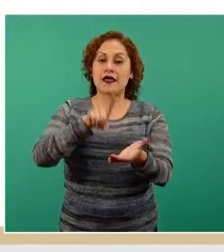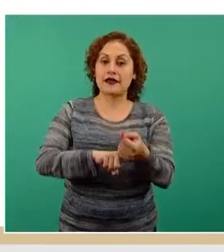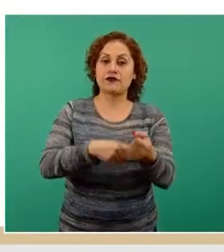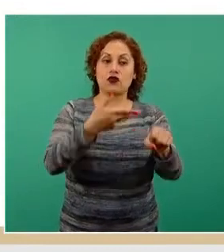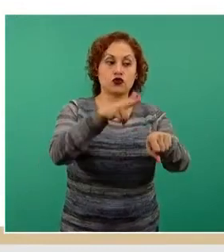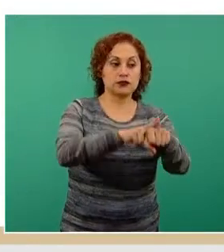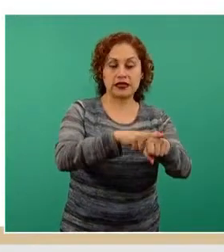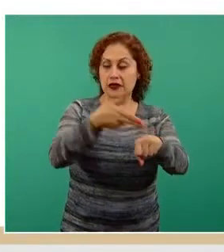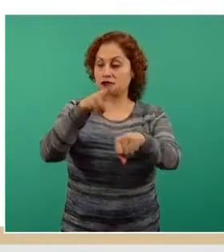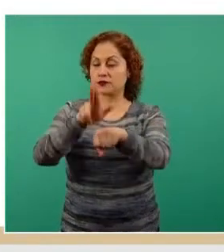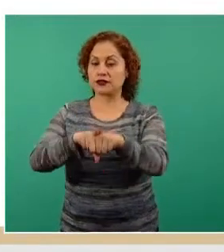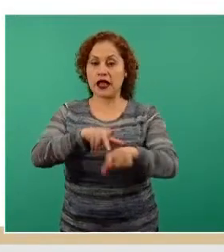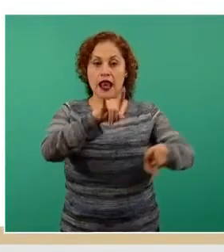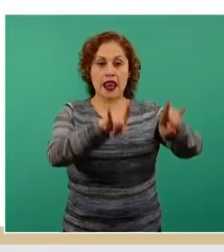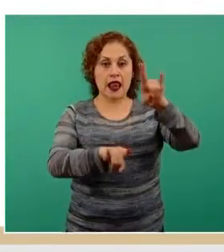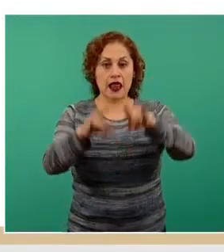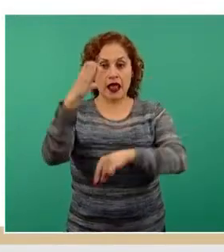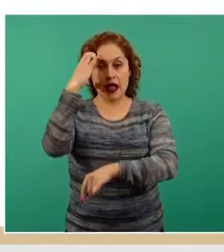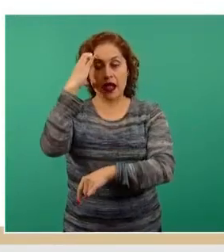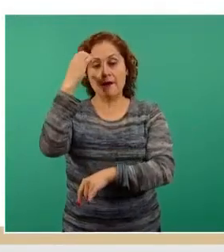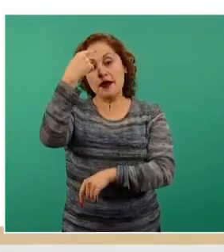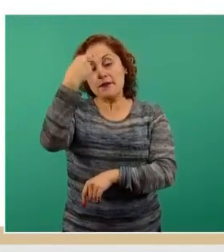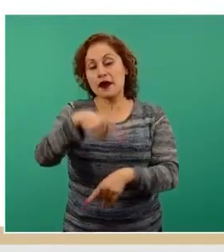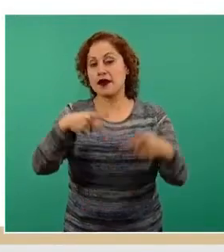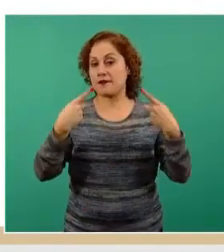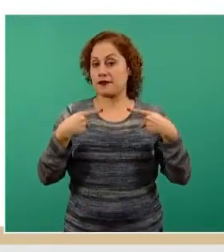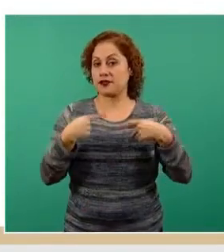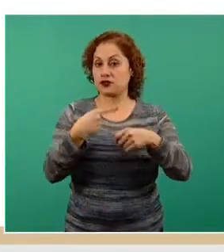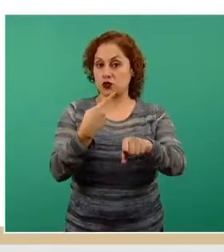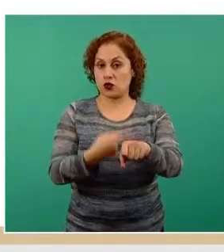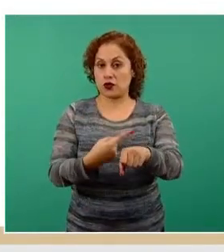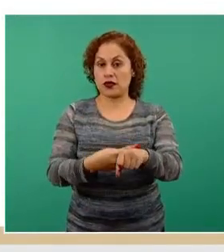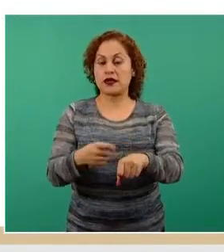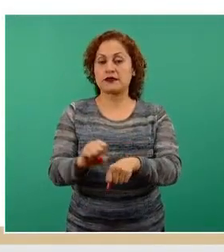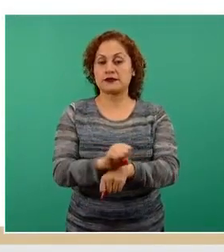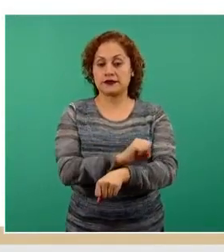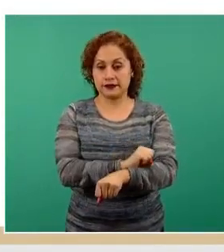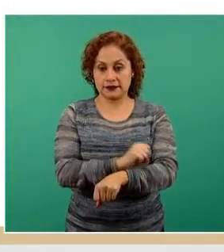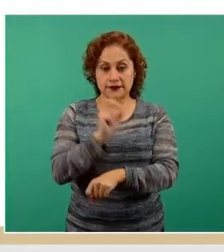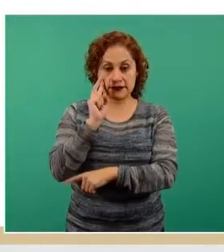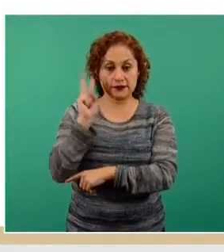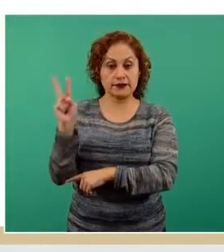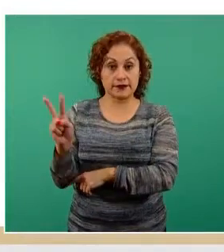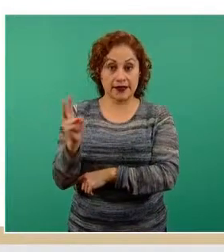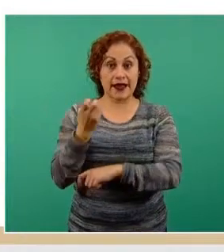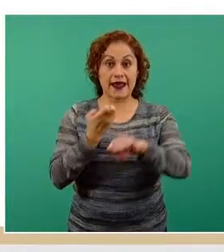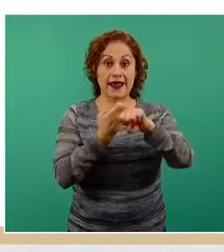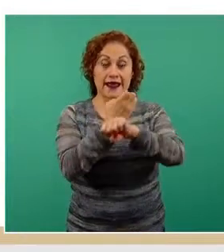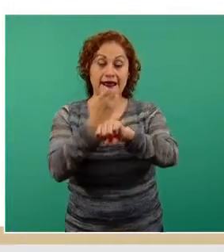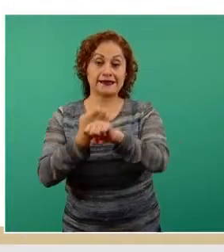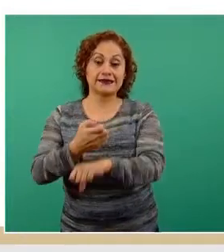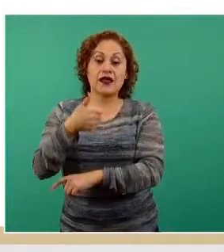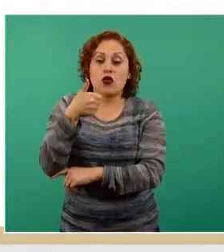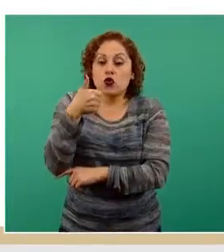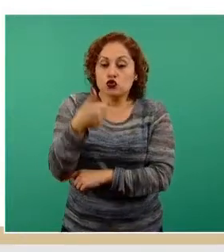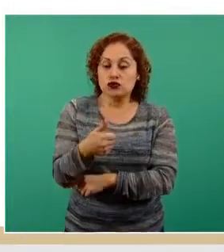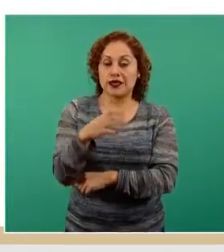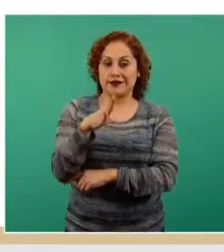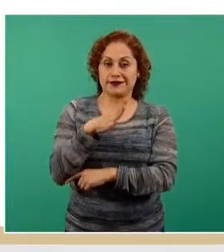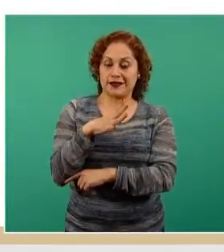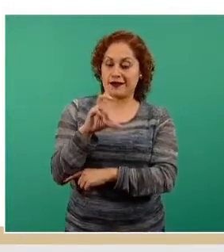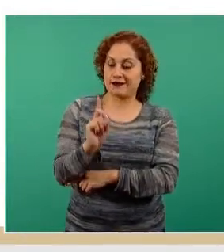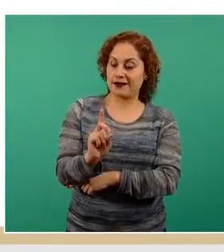es destacable que tenemos solamente 6 entidades que están entre el 30